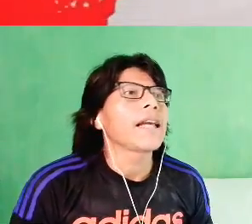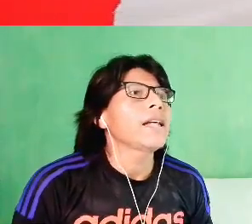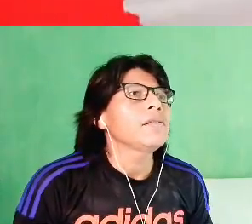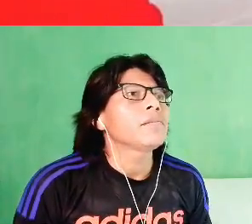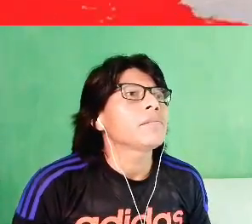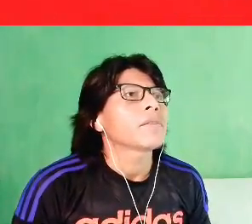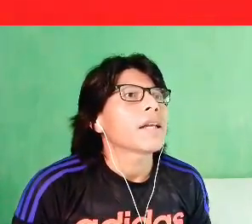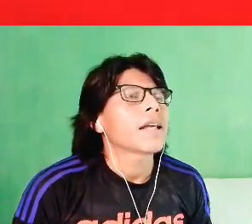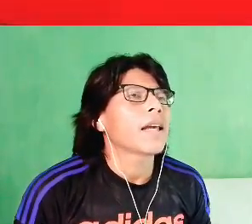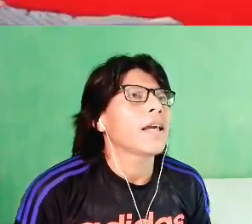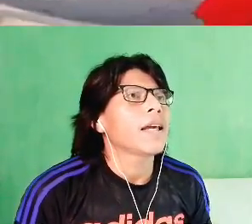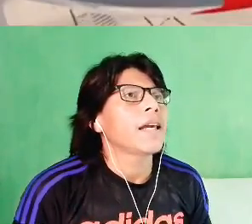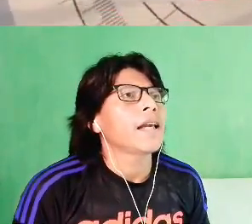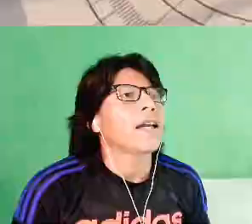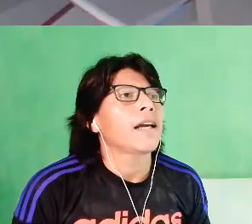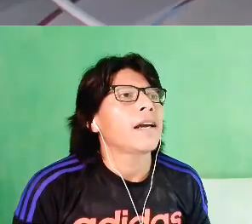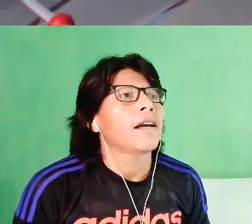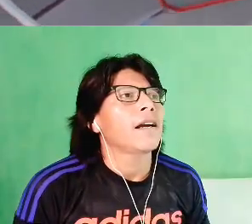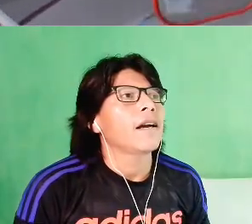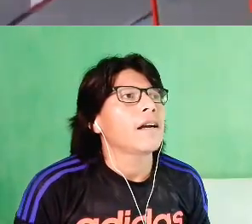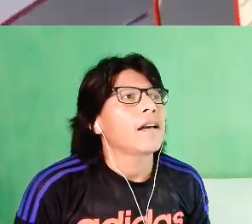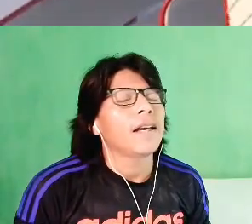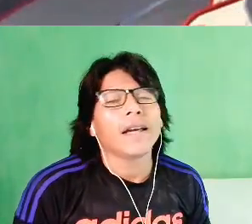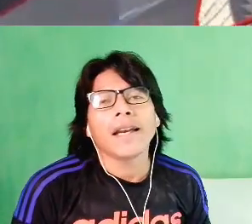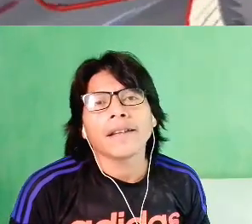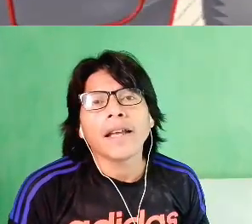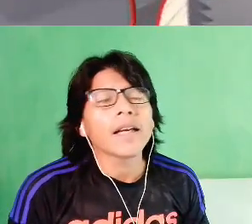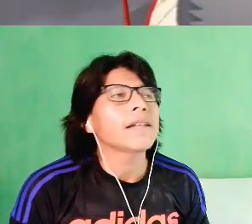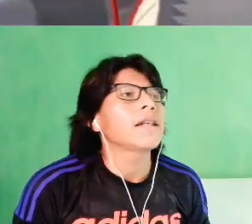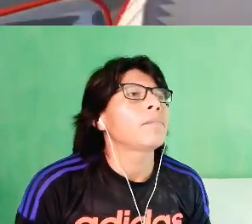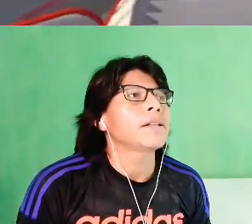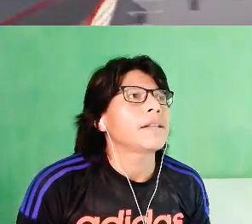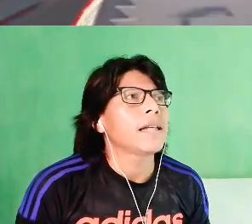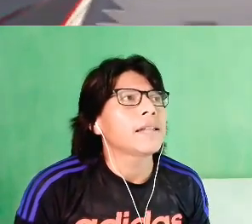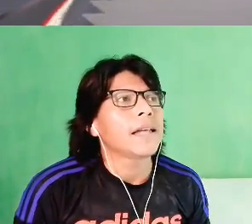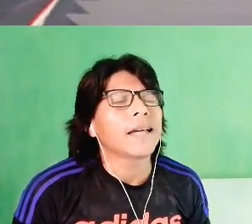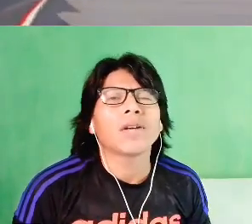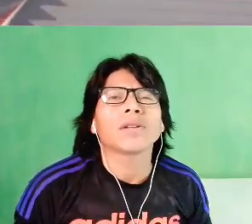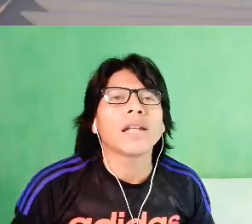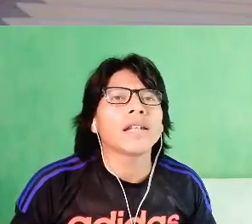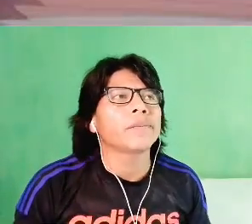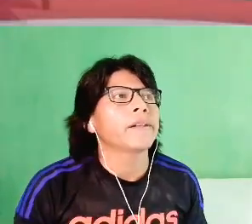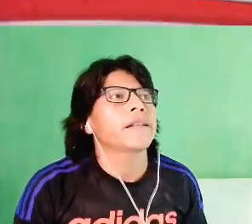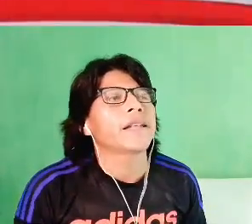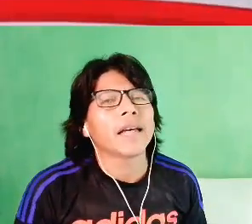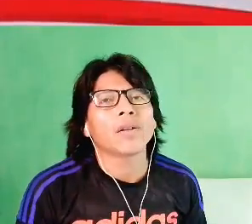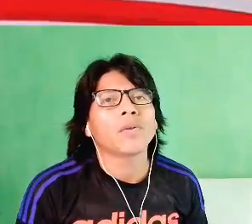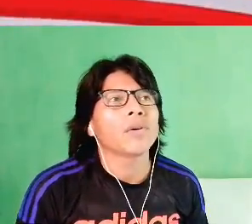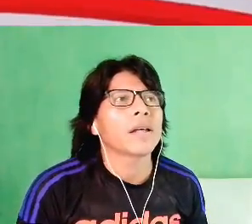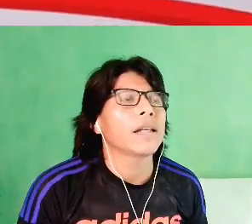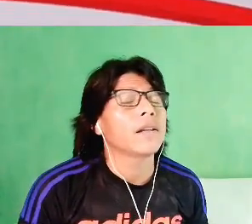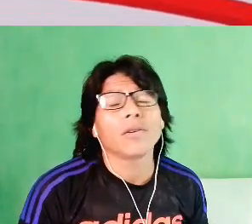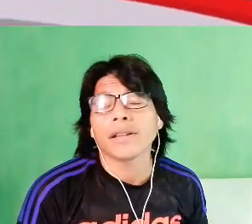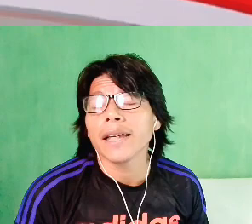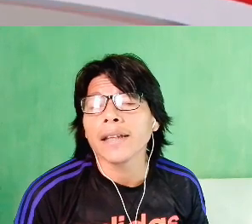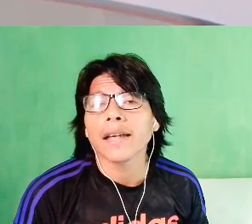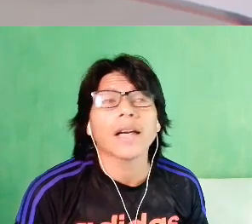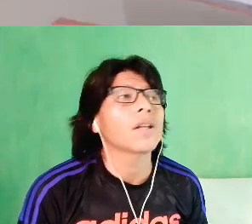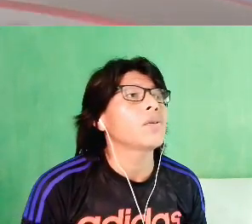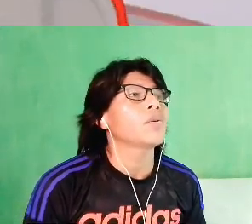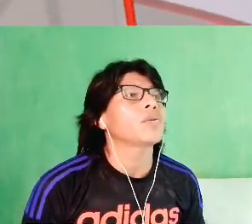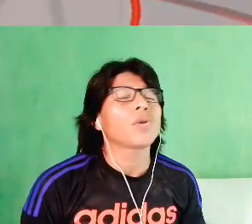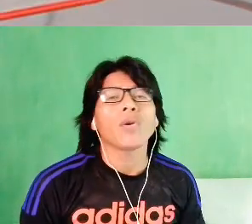¿Ustedes creen que el ataque hacia el presidente, que lo estén desprestigiando, que lo